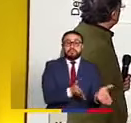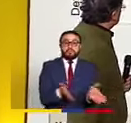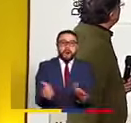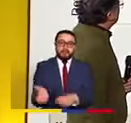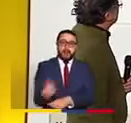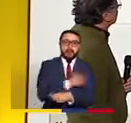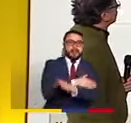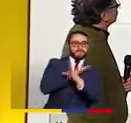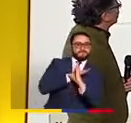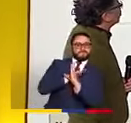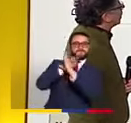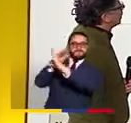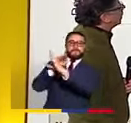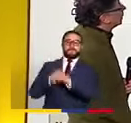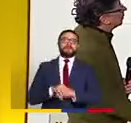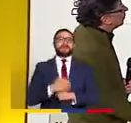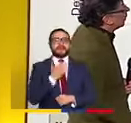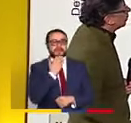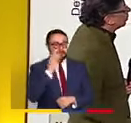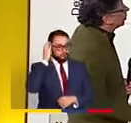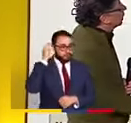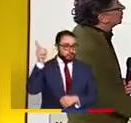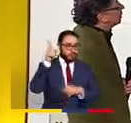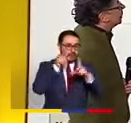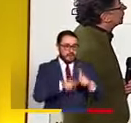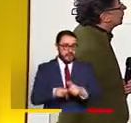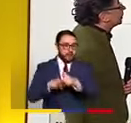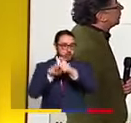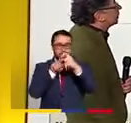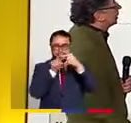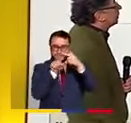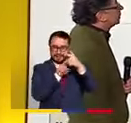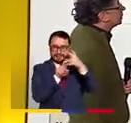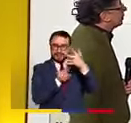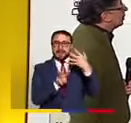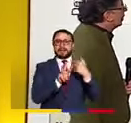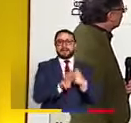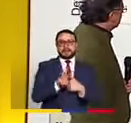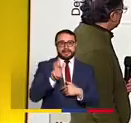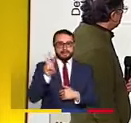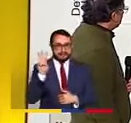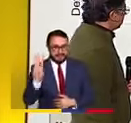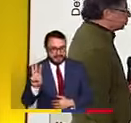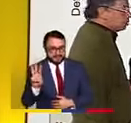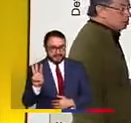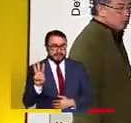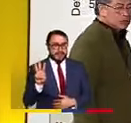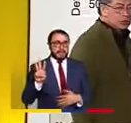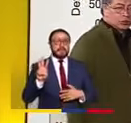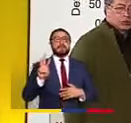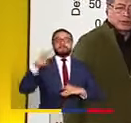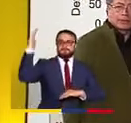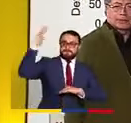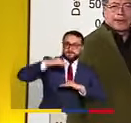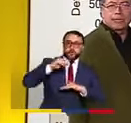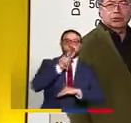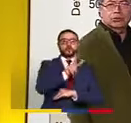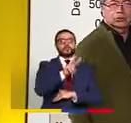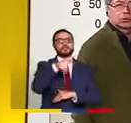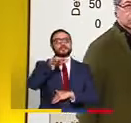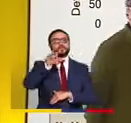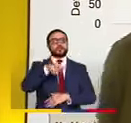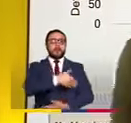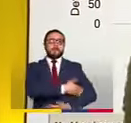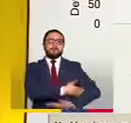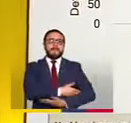infantil. En el caso de La Guajira, en el periodo de la semana 33, de 218 bebés